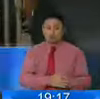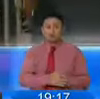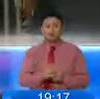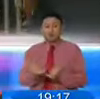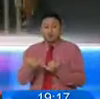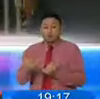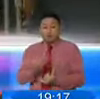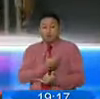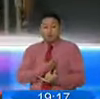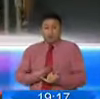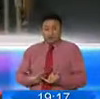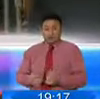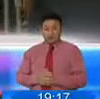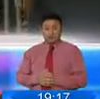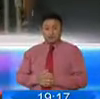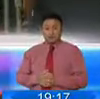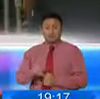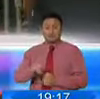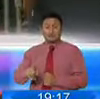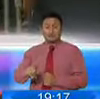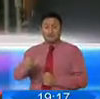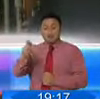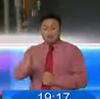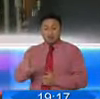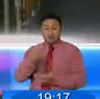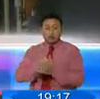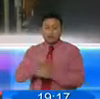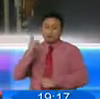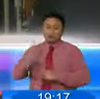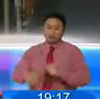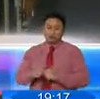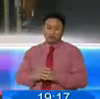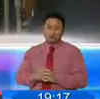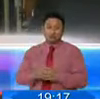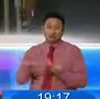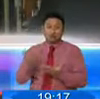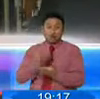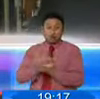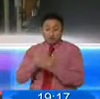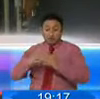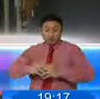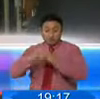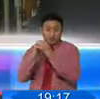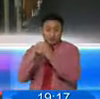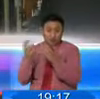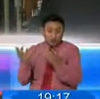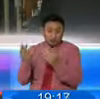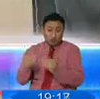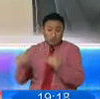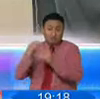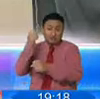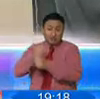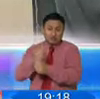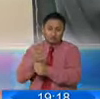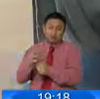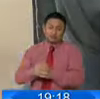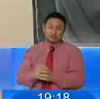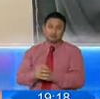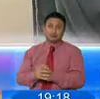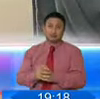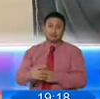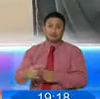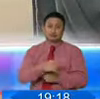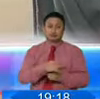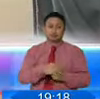acaba de golpear el consumo, la capacidad de consumo. Si se golpea el consumo, la economía no crece. Si no crece, no se generan empleos. Extremadamente bueno para